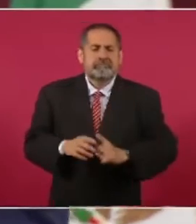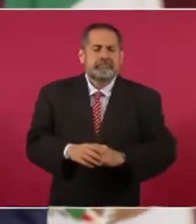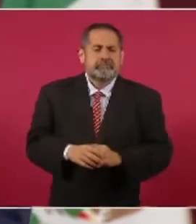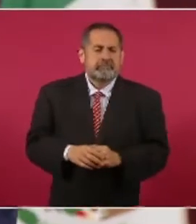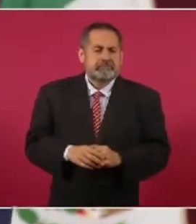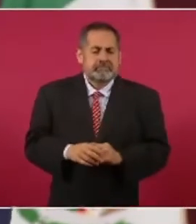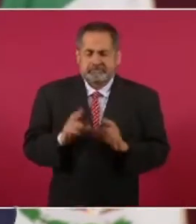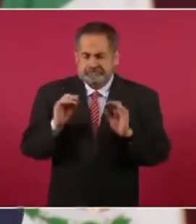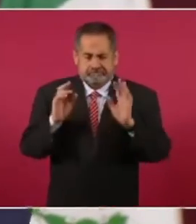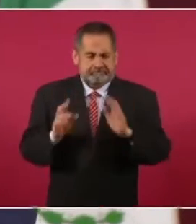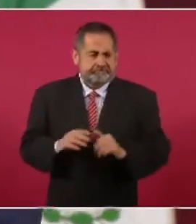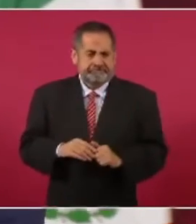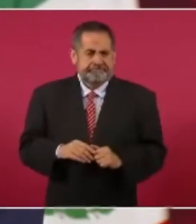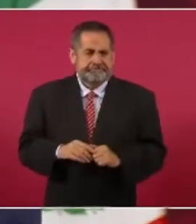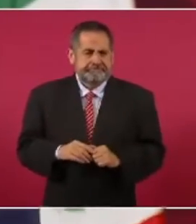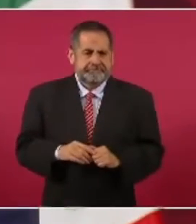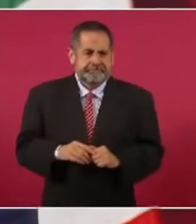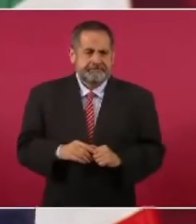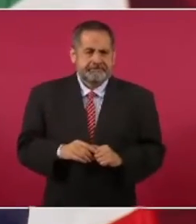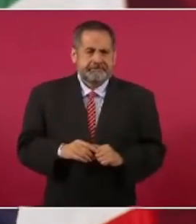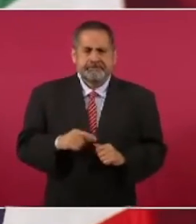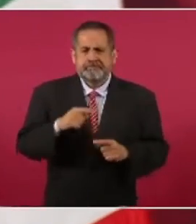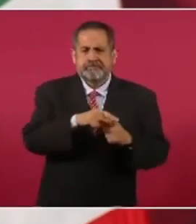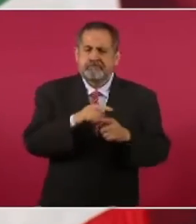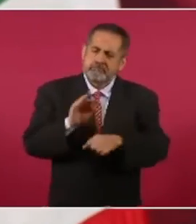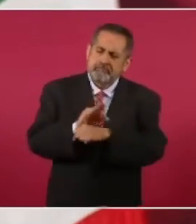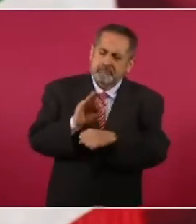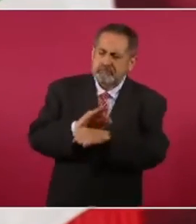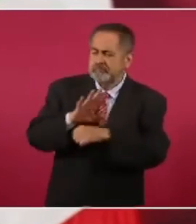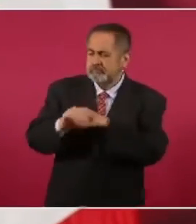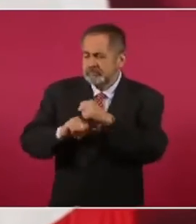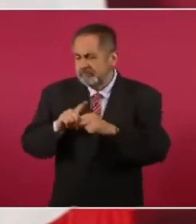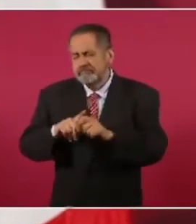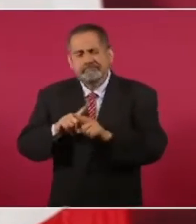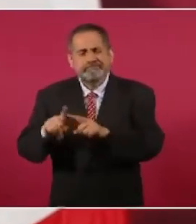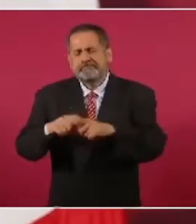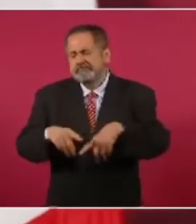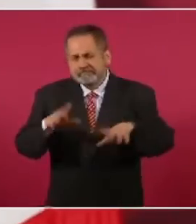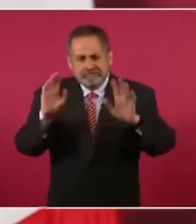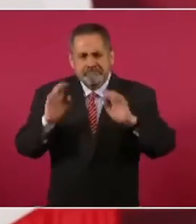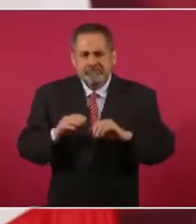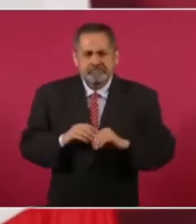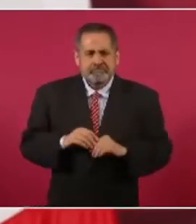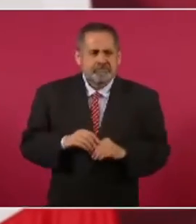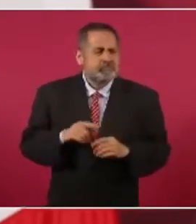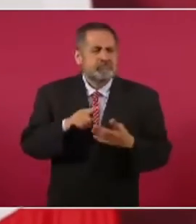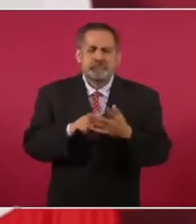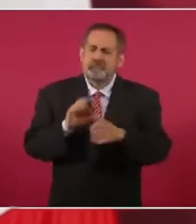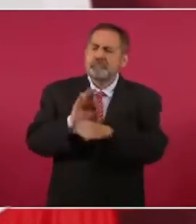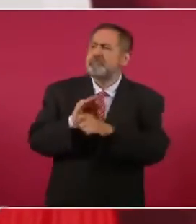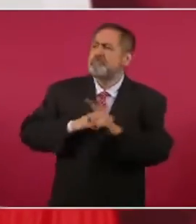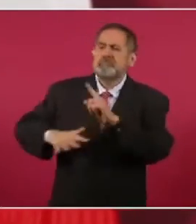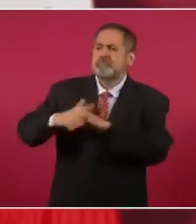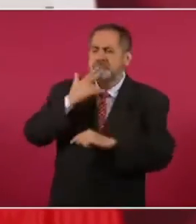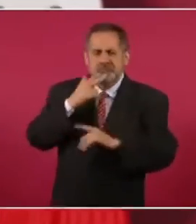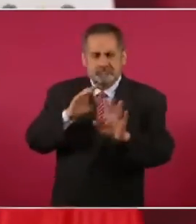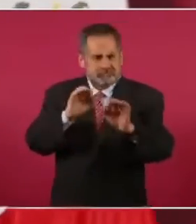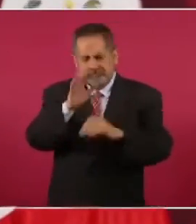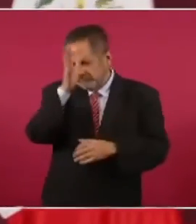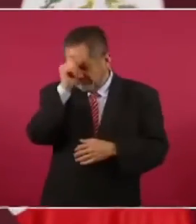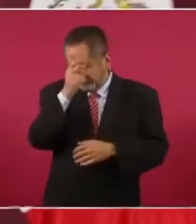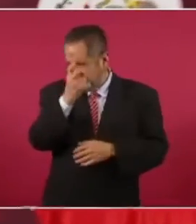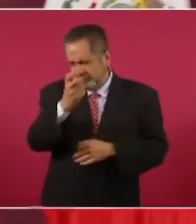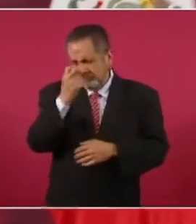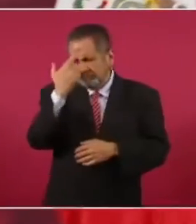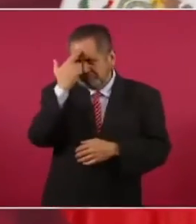o con el animalismo, o con la defensa del medio ambiente. Yo estoy de acuerdo con